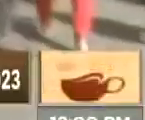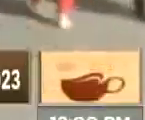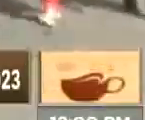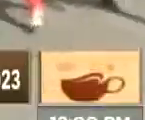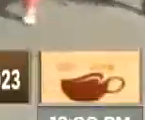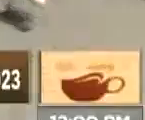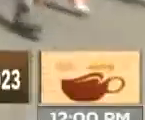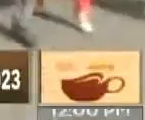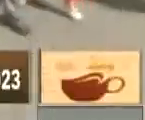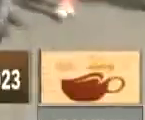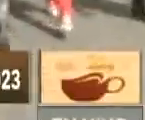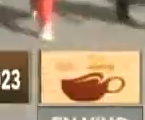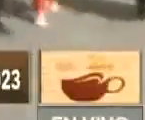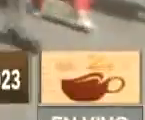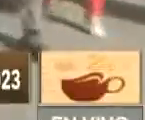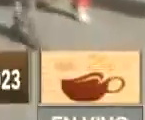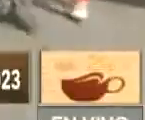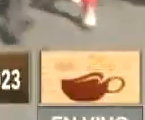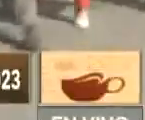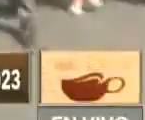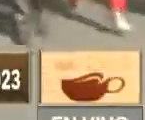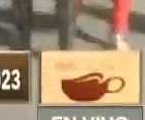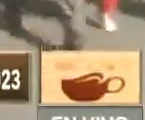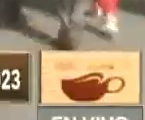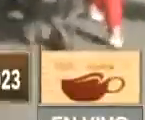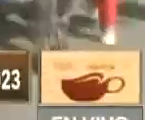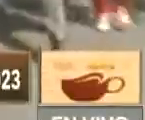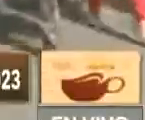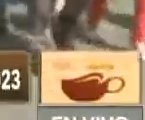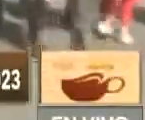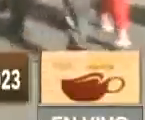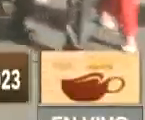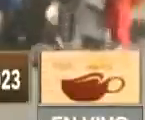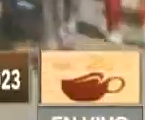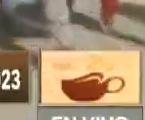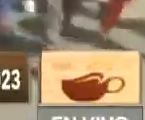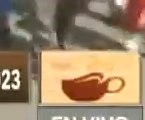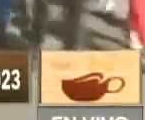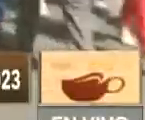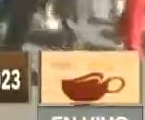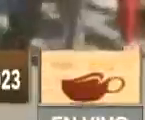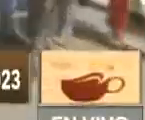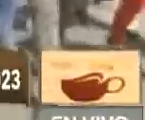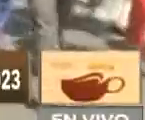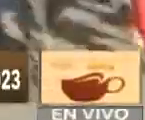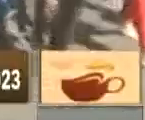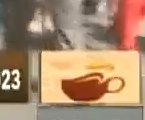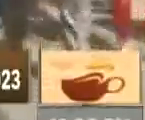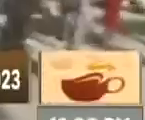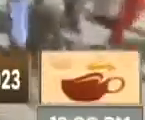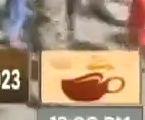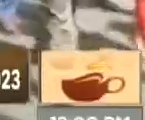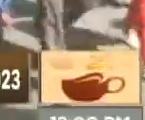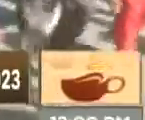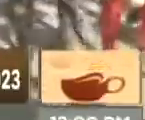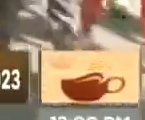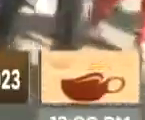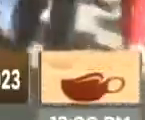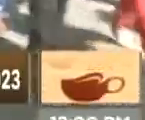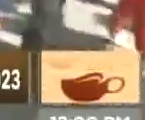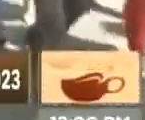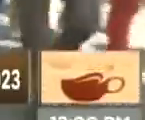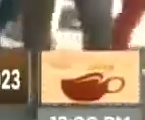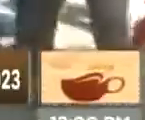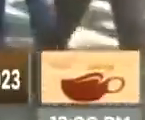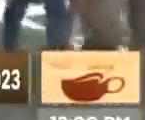De mi ciclo de sesiones, en los próximos minutos ya se arranca la plenaria para lo que es la instalación de la Asamblea Nacional.